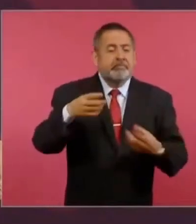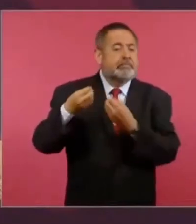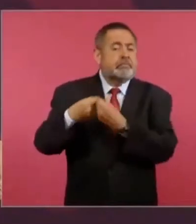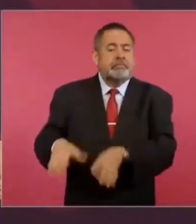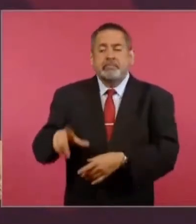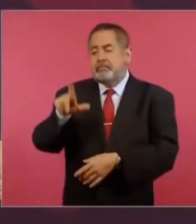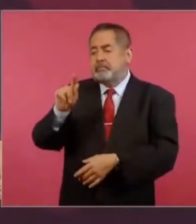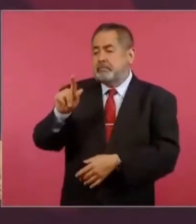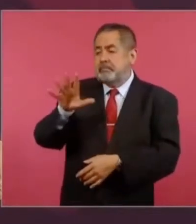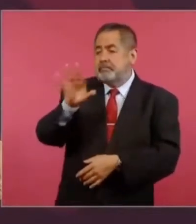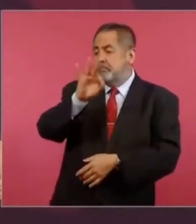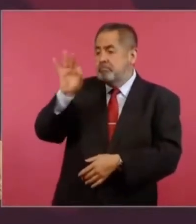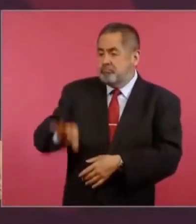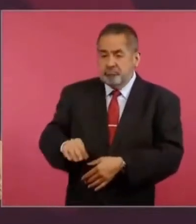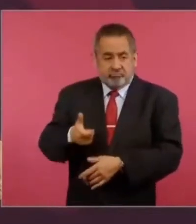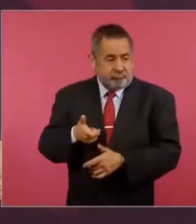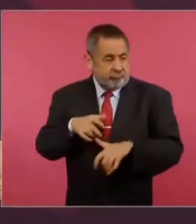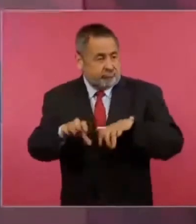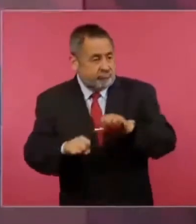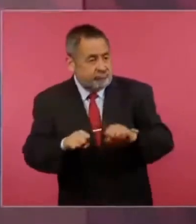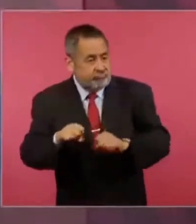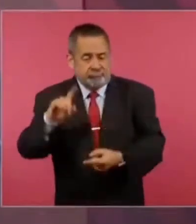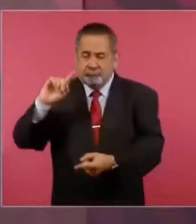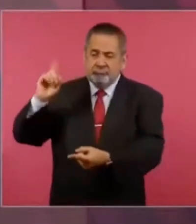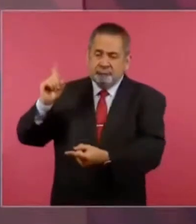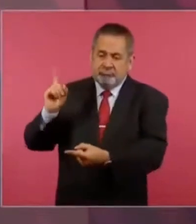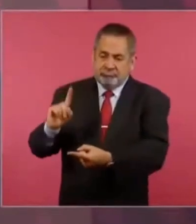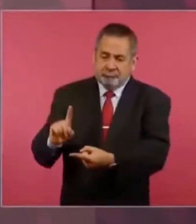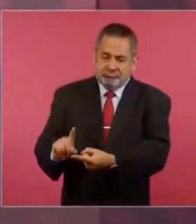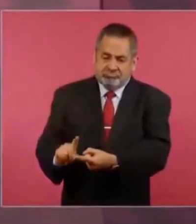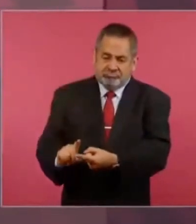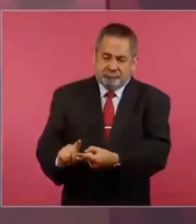75% de su poder de compra.